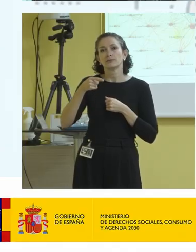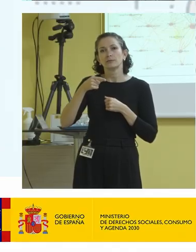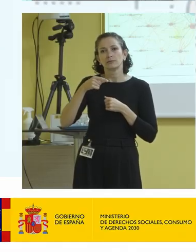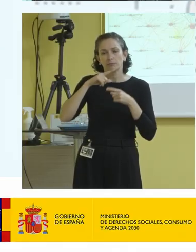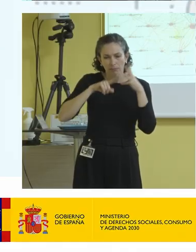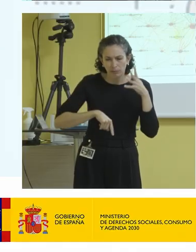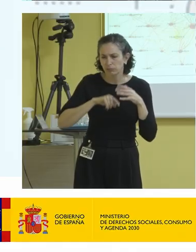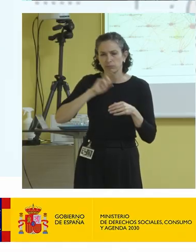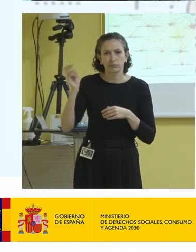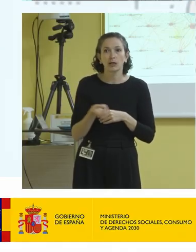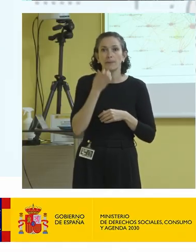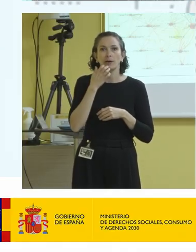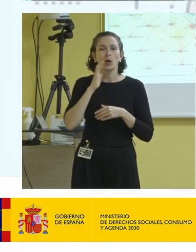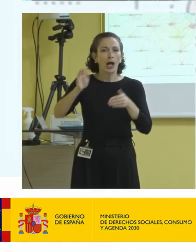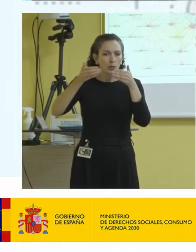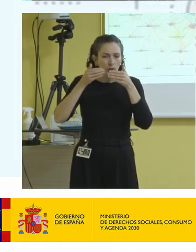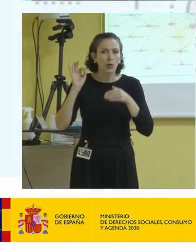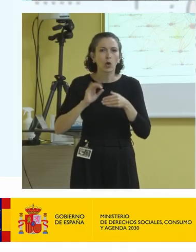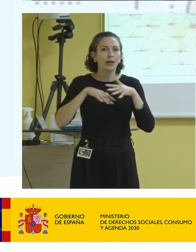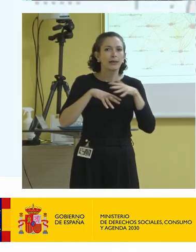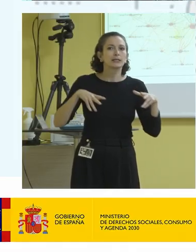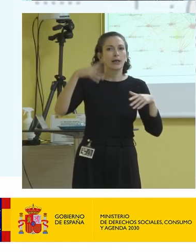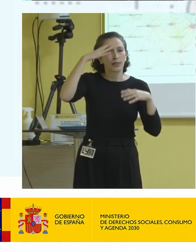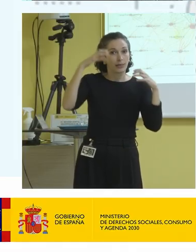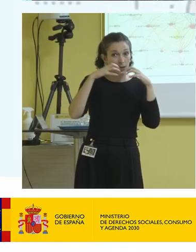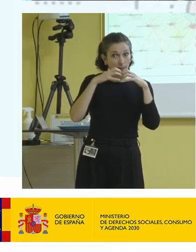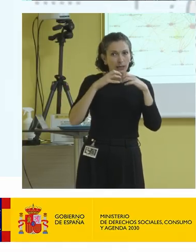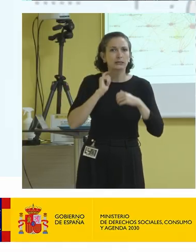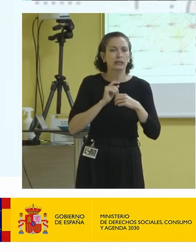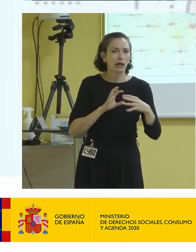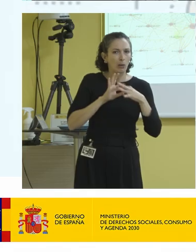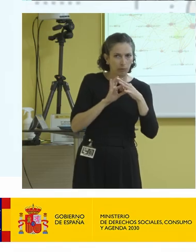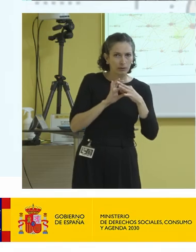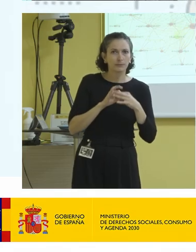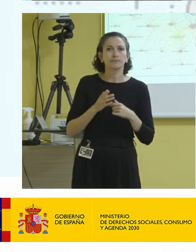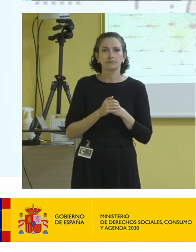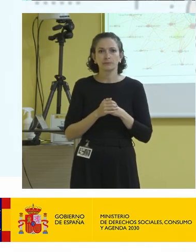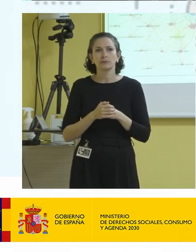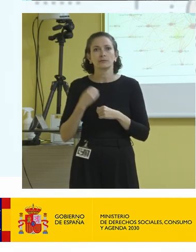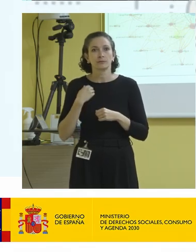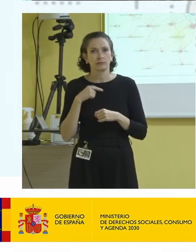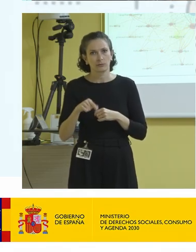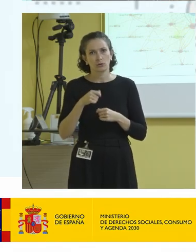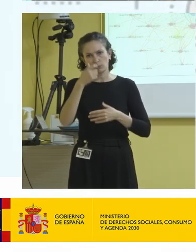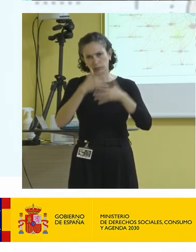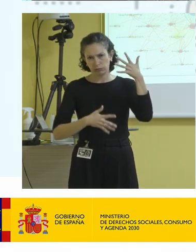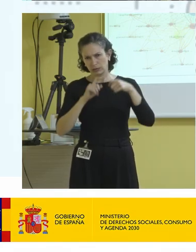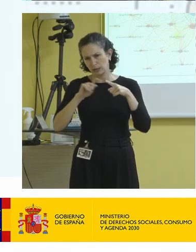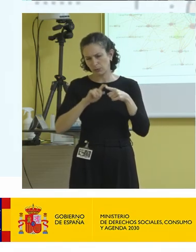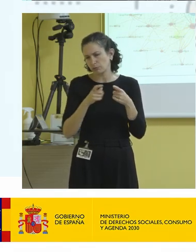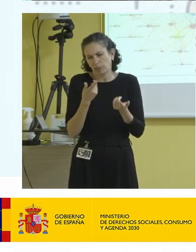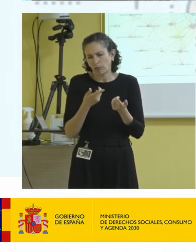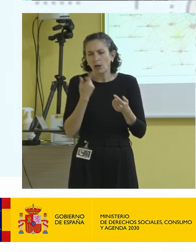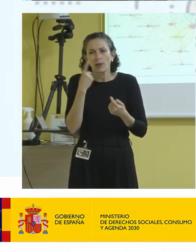línea muy definida de gente que estudia redes cerebrales y autismo. En este caso, no os voy a aburrir con los clústeres que salieron, ¿vale? Con los tipos,